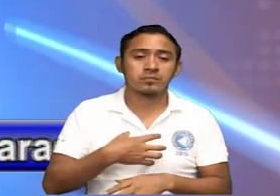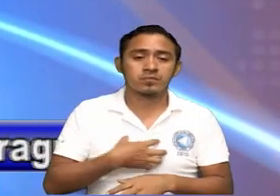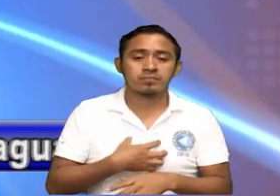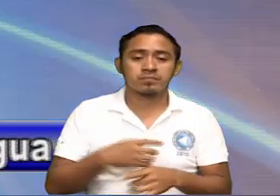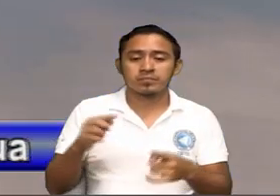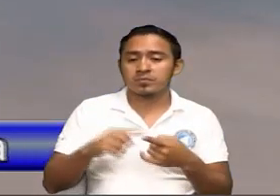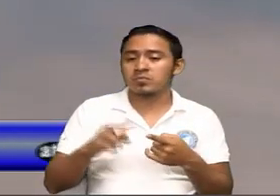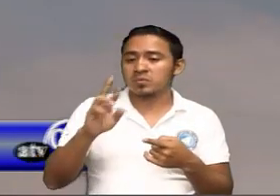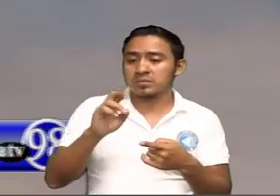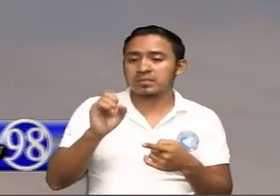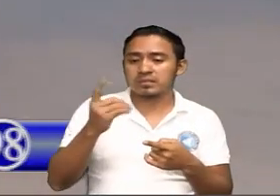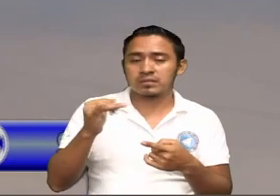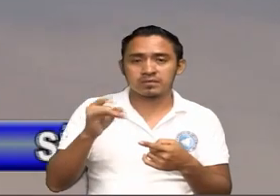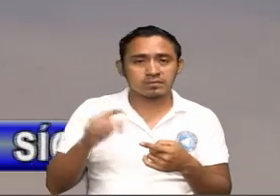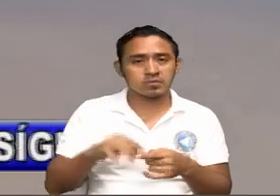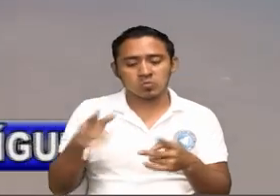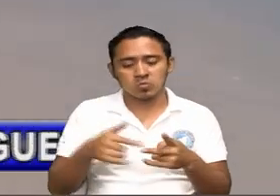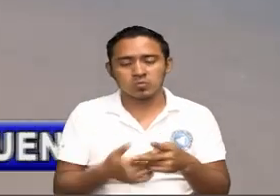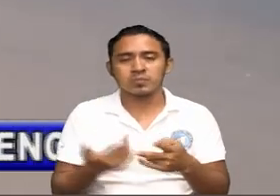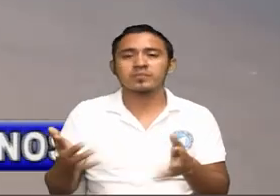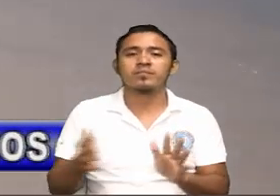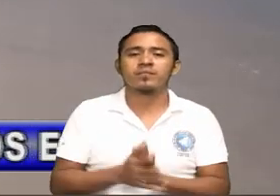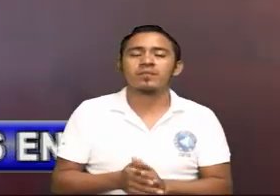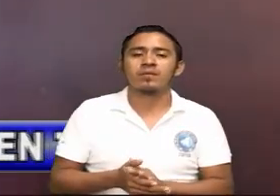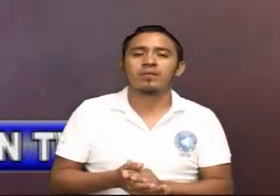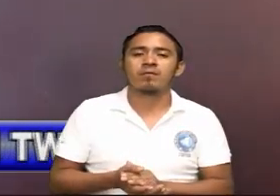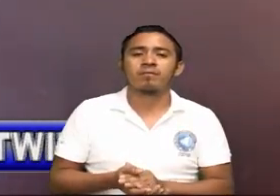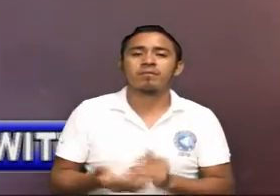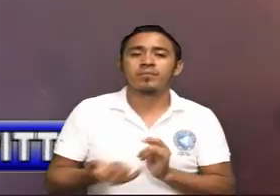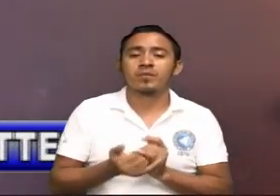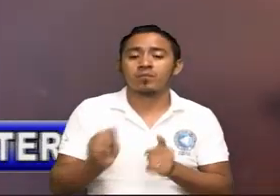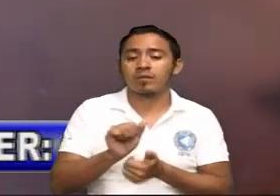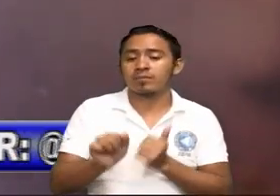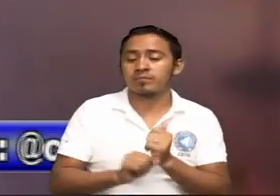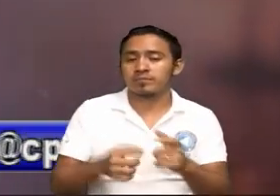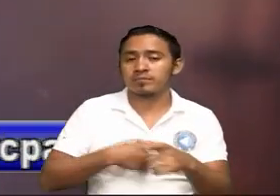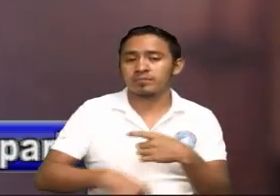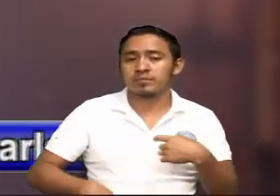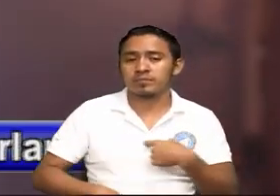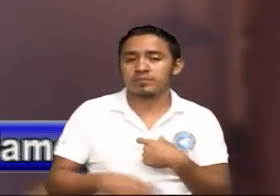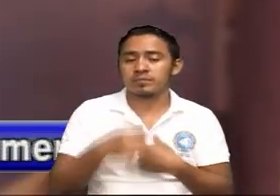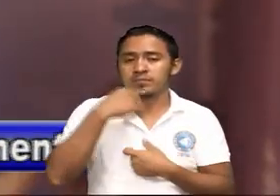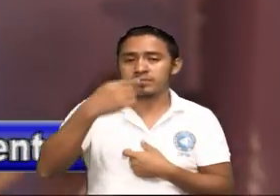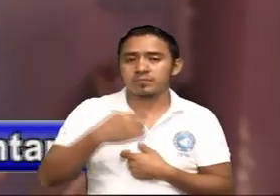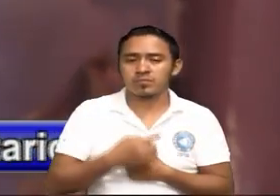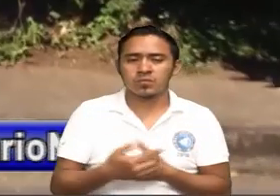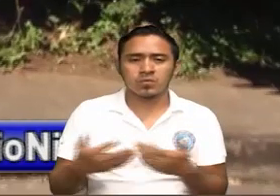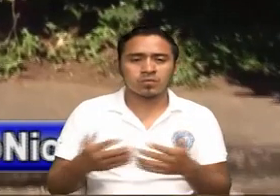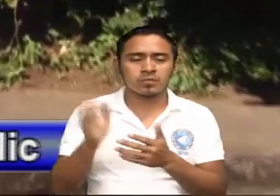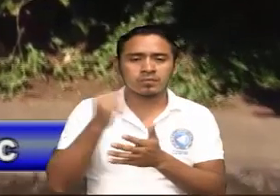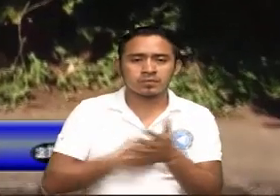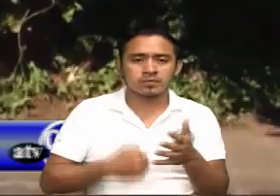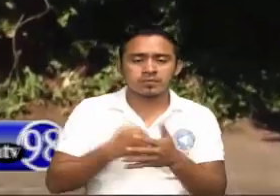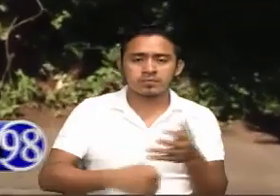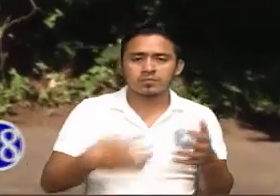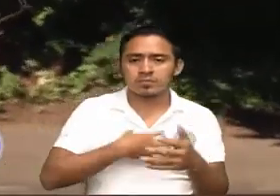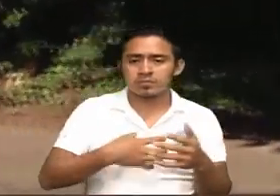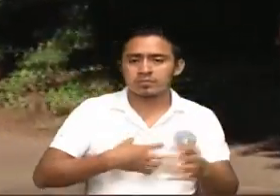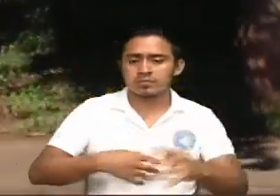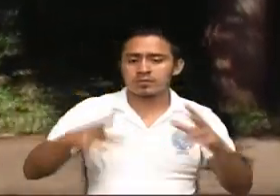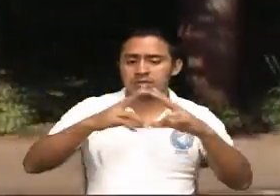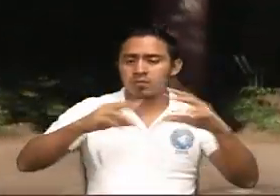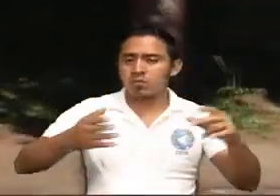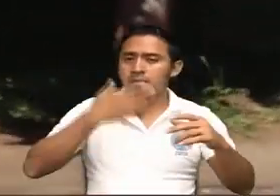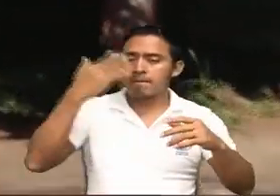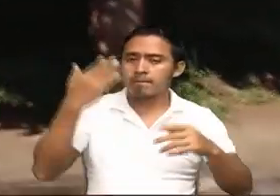concurrentes. En su comunicación, la compañera Rosario Murillo, vicepresidenta de la Nación, Reiteró que el esfuerzo de nuestro país por mejorar la